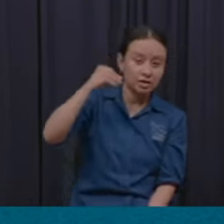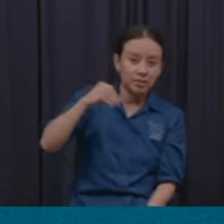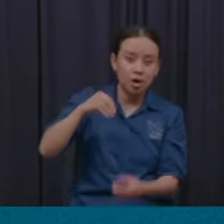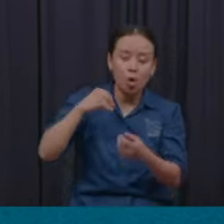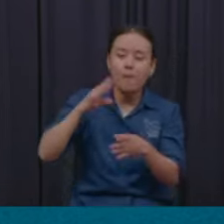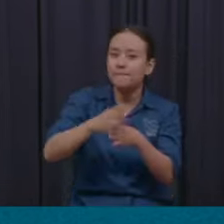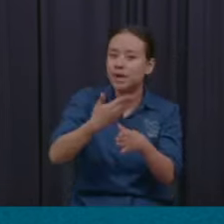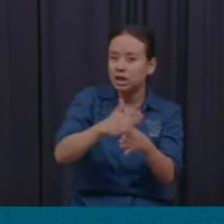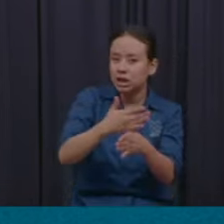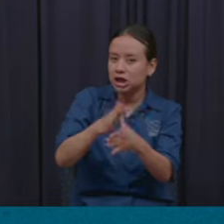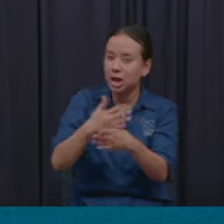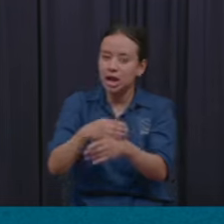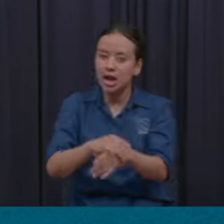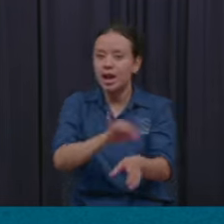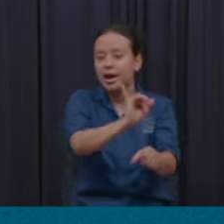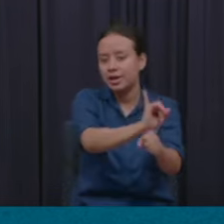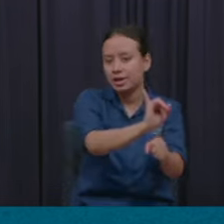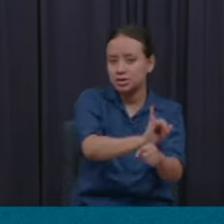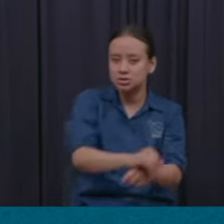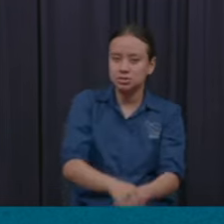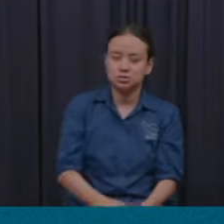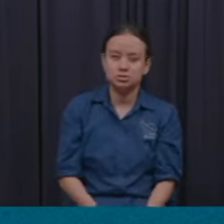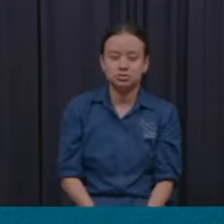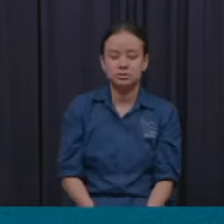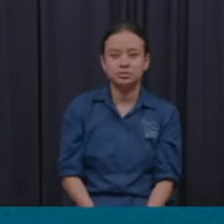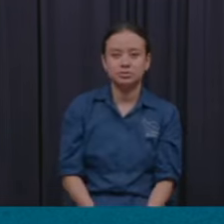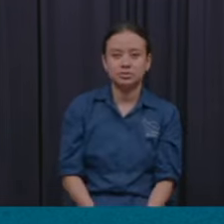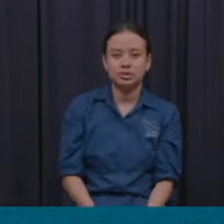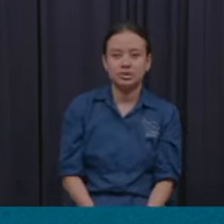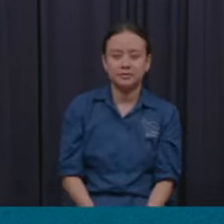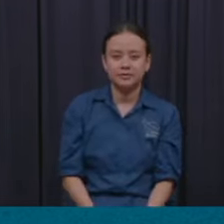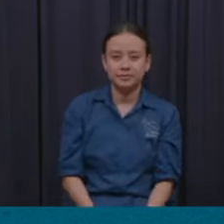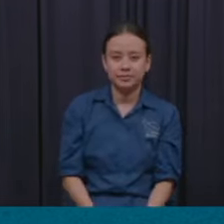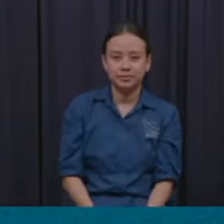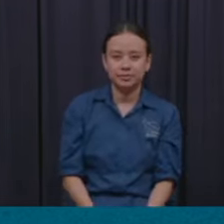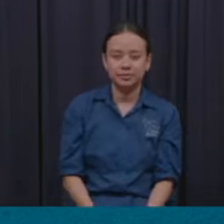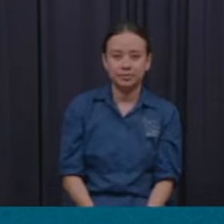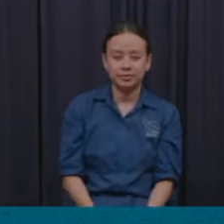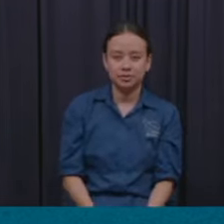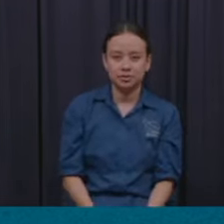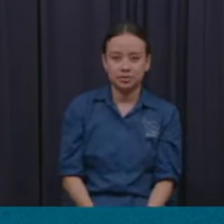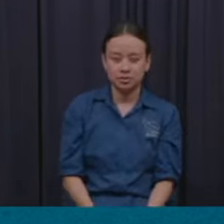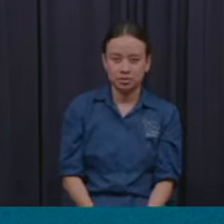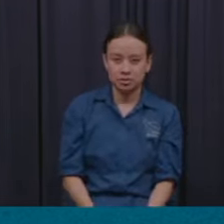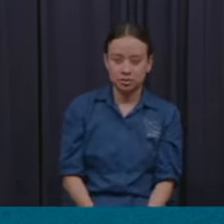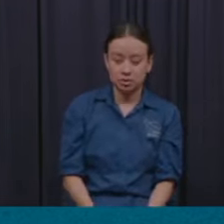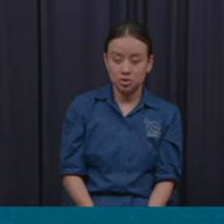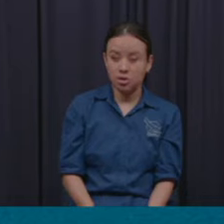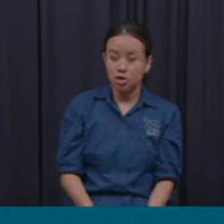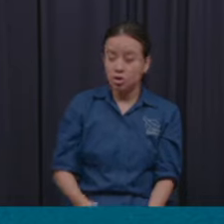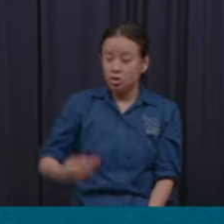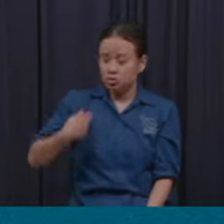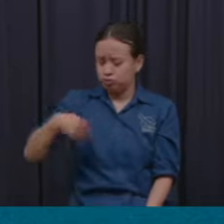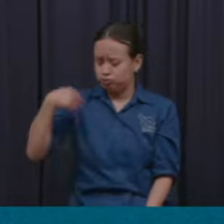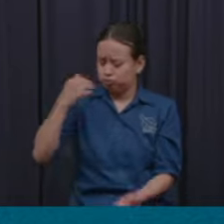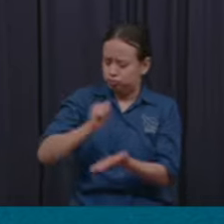bonitos, bien santos. Uno tiene una aureola más grande que la otra. Sus rostros reflejan luz.